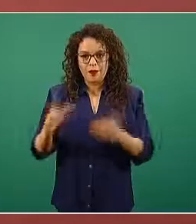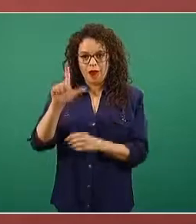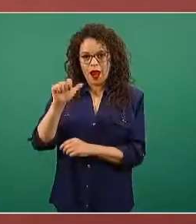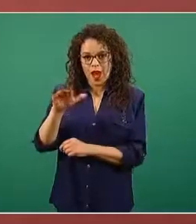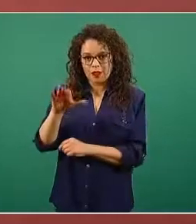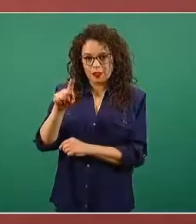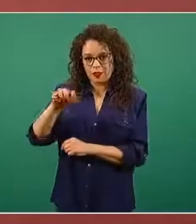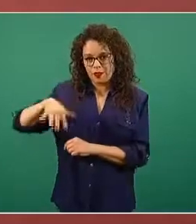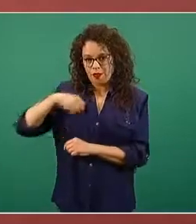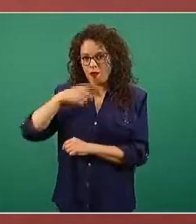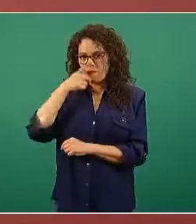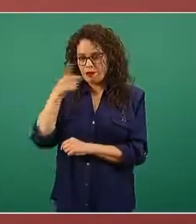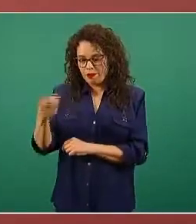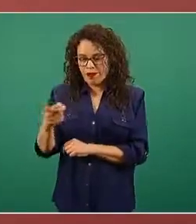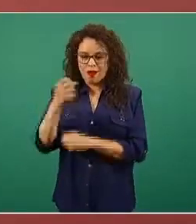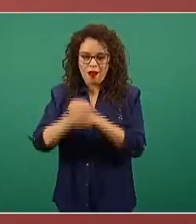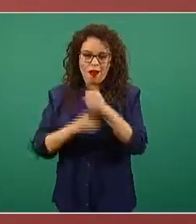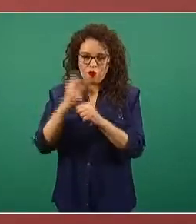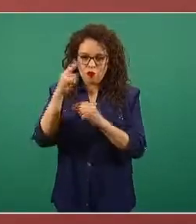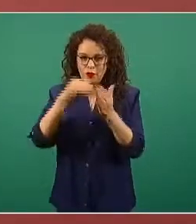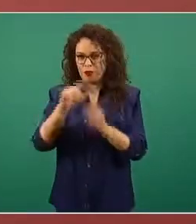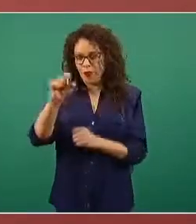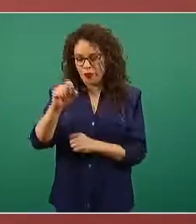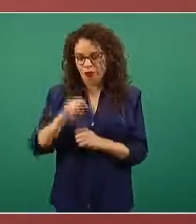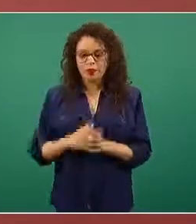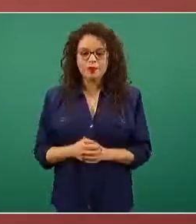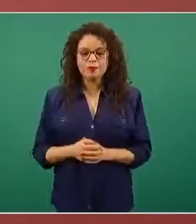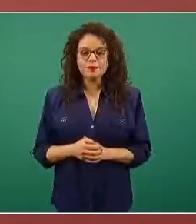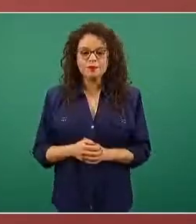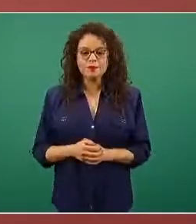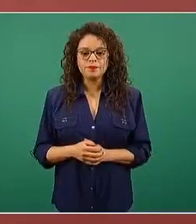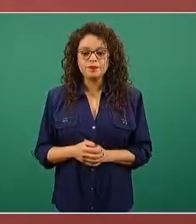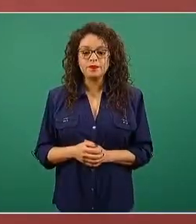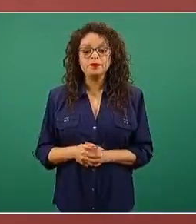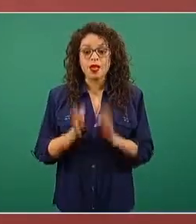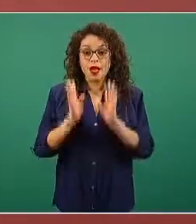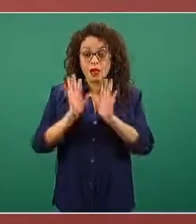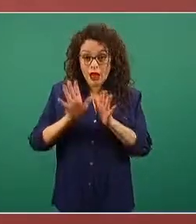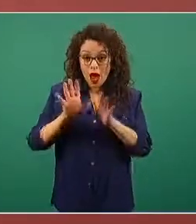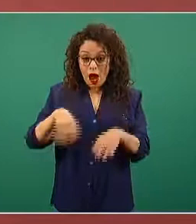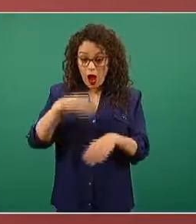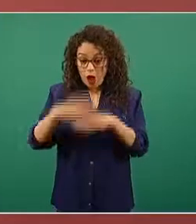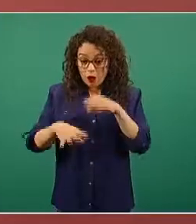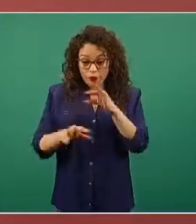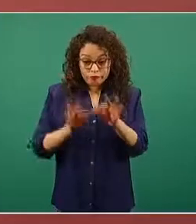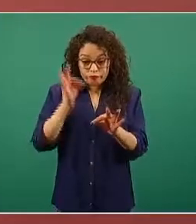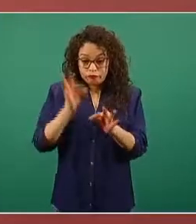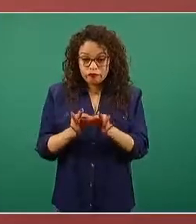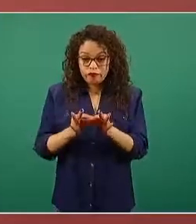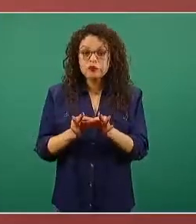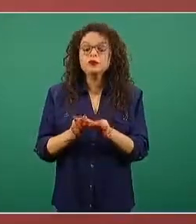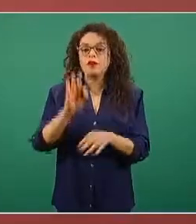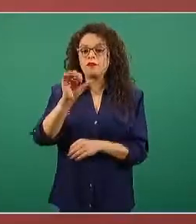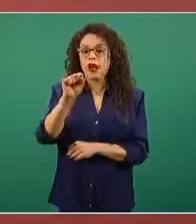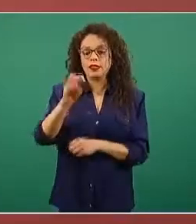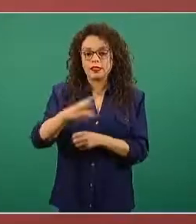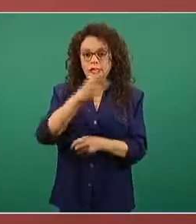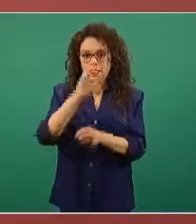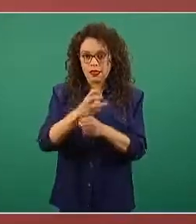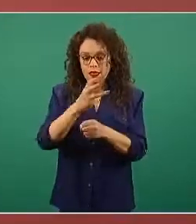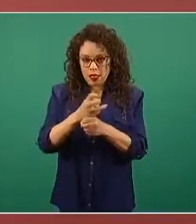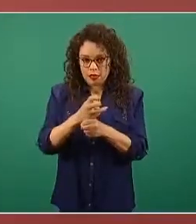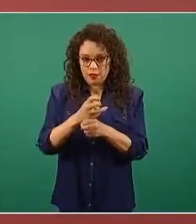en el año pasado, y existe ya terminado un ensayo clínico fase 3